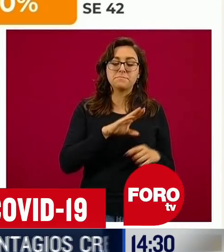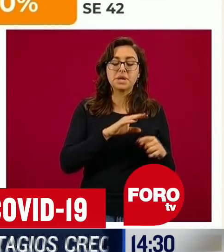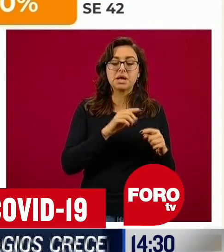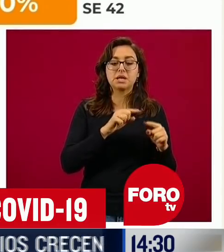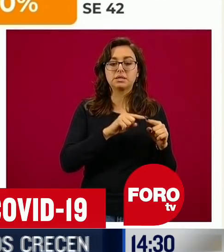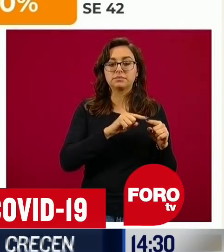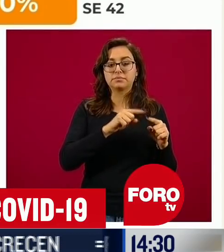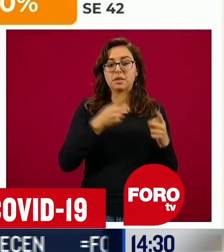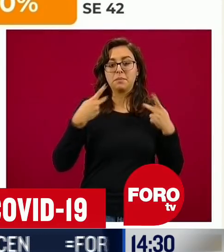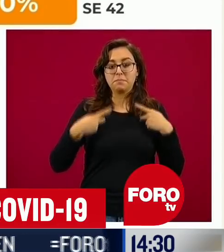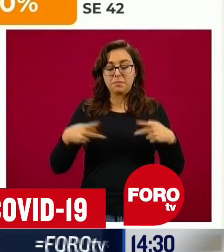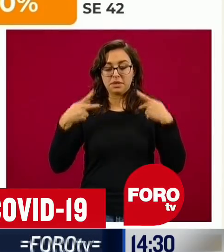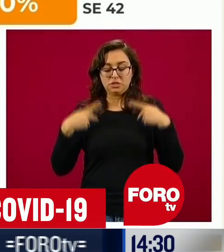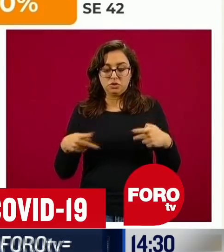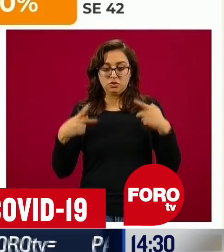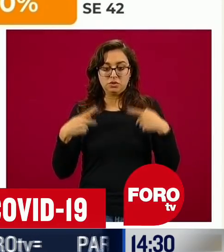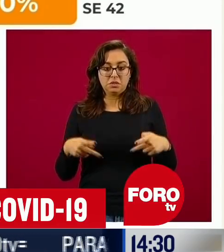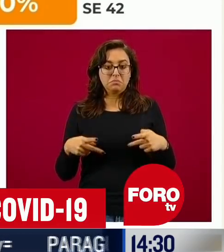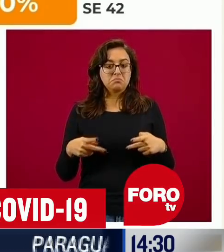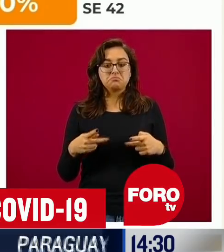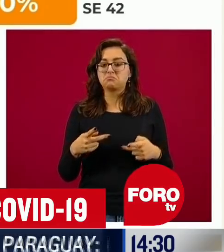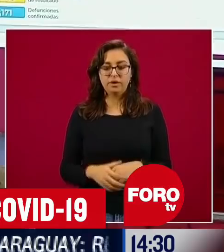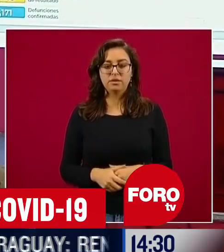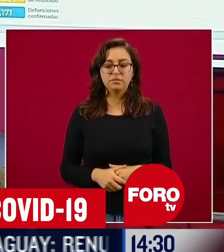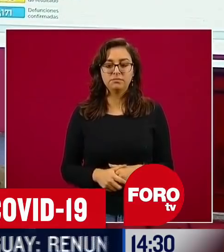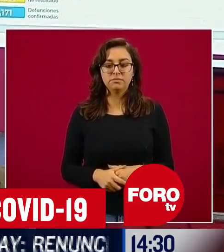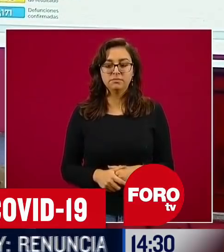895.326 casos acumulados de COVID-19 y